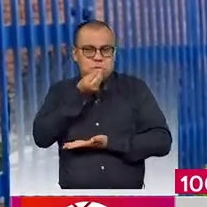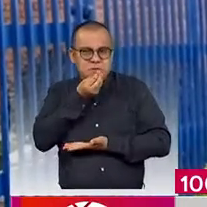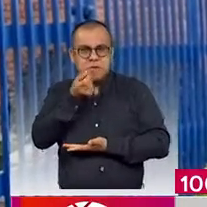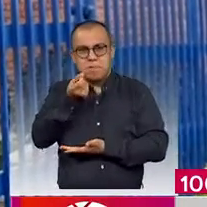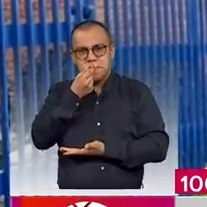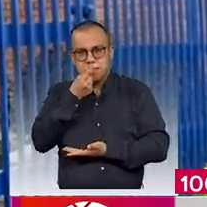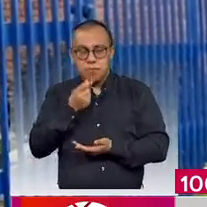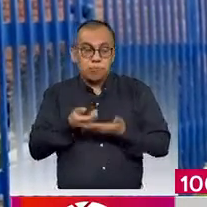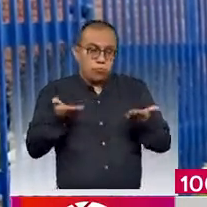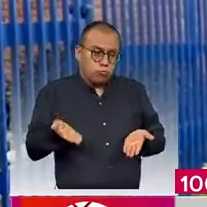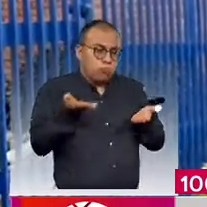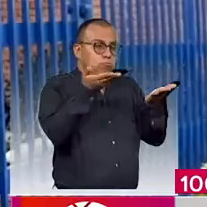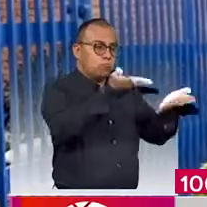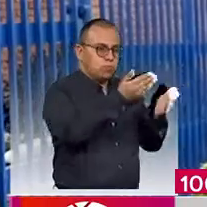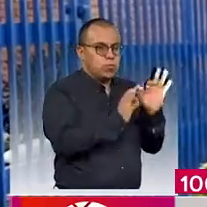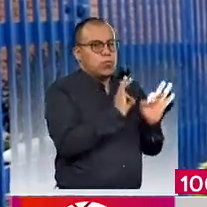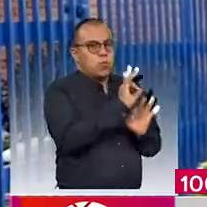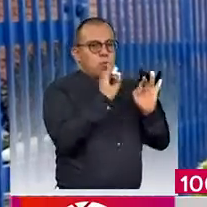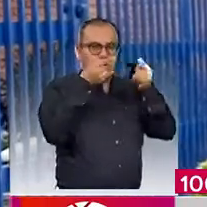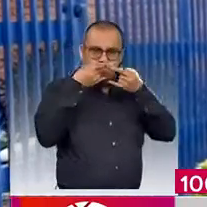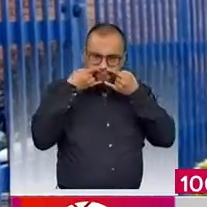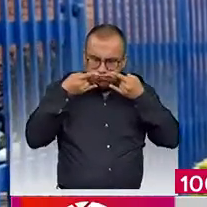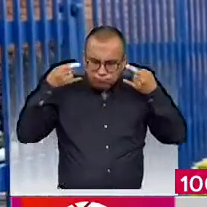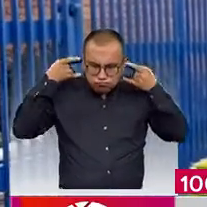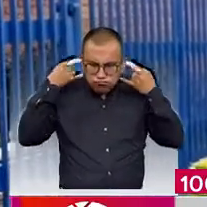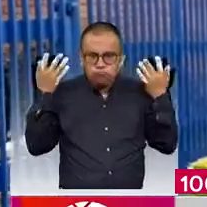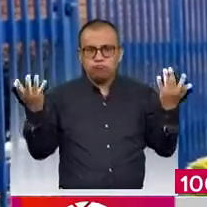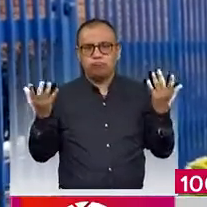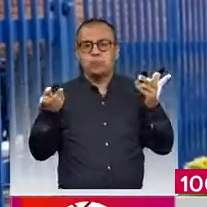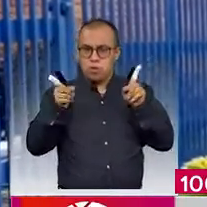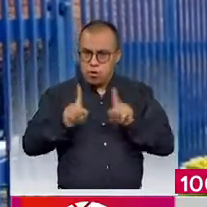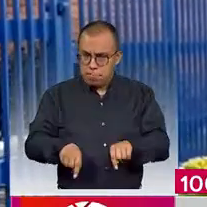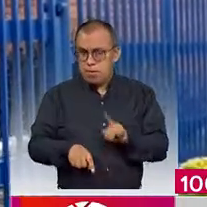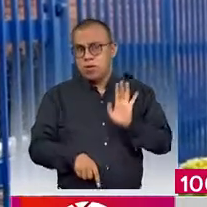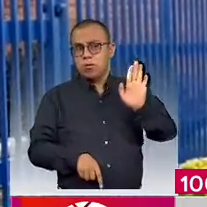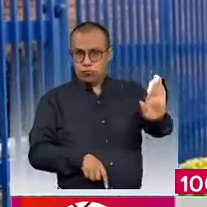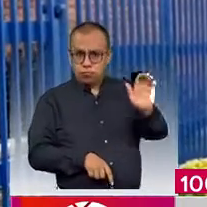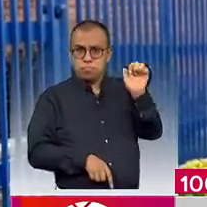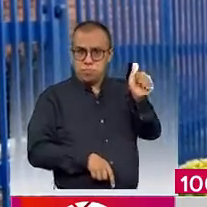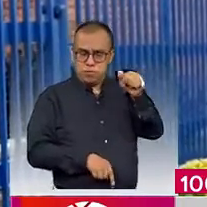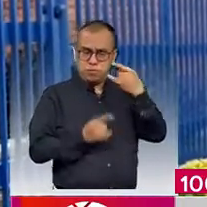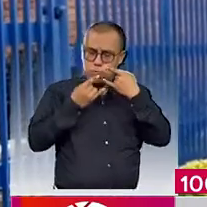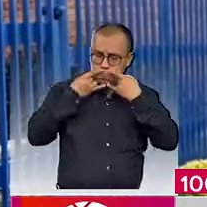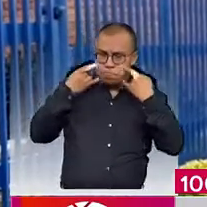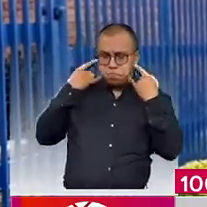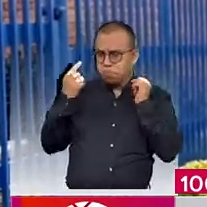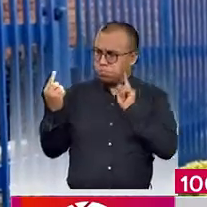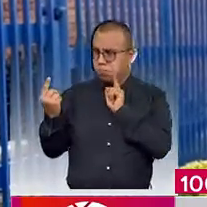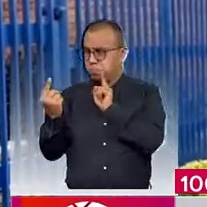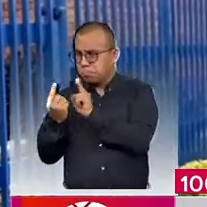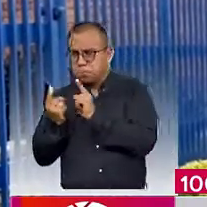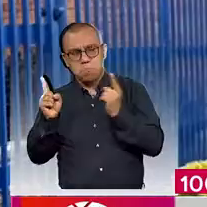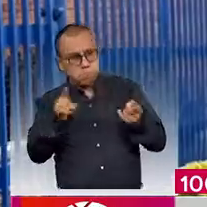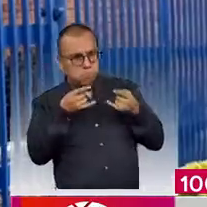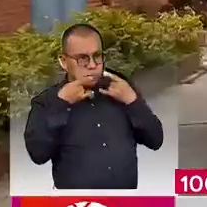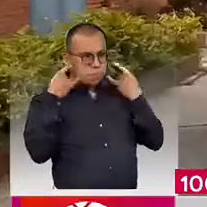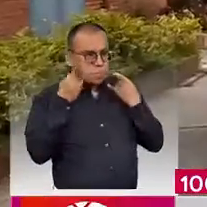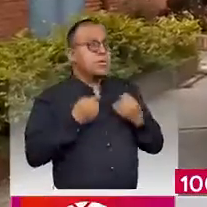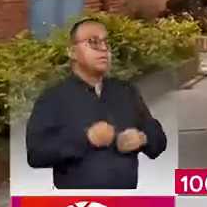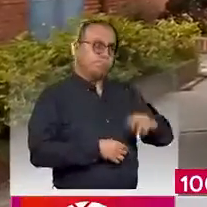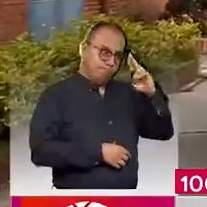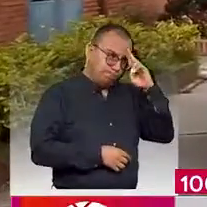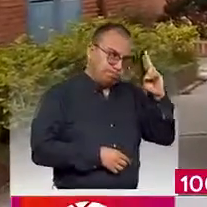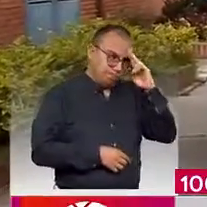uno lo entrega, uno se cuida con su tapaboca. Ellos también tienen que bajar con su tapaboca a recibir su domicilio por la salud de ellos y la salud